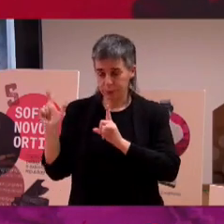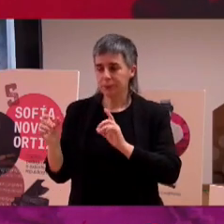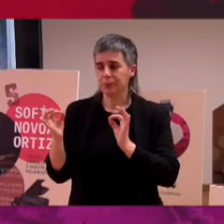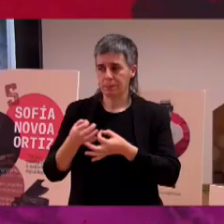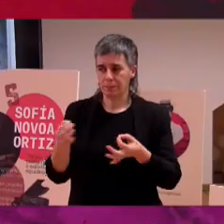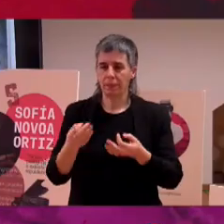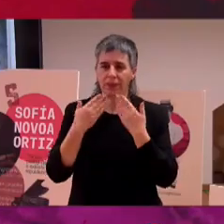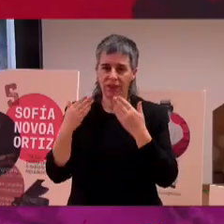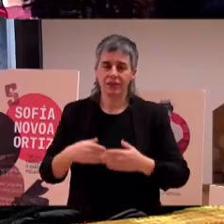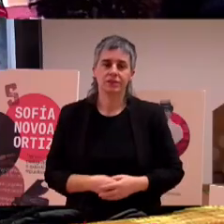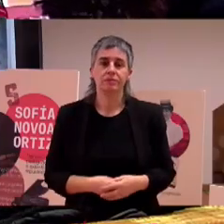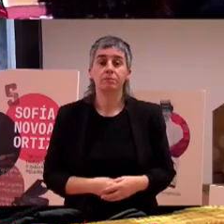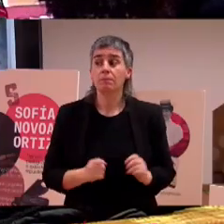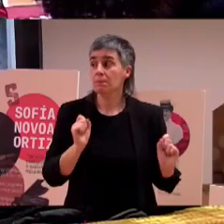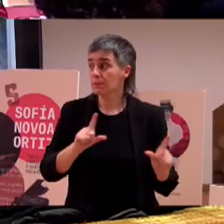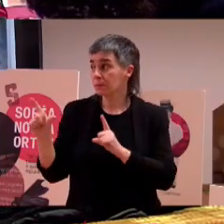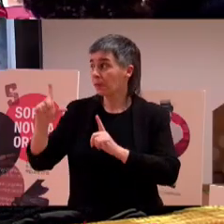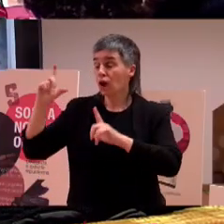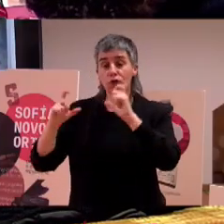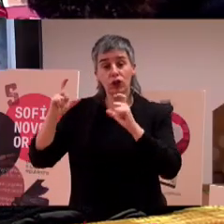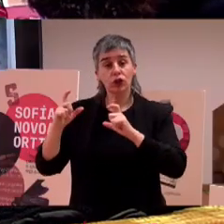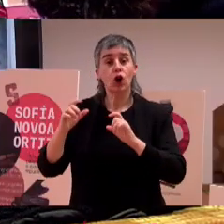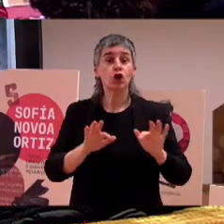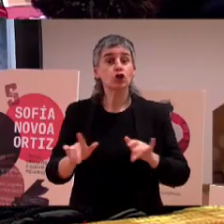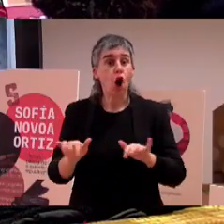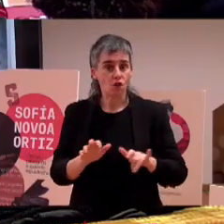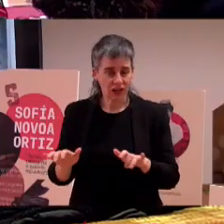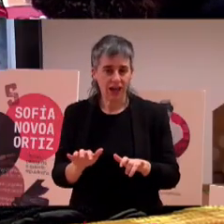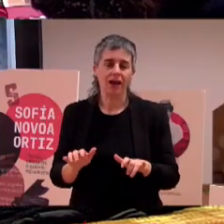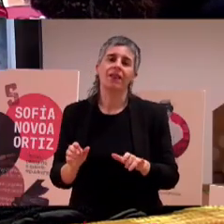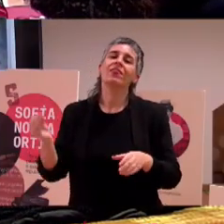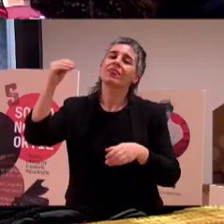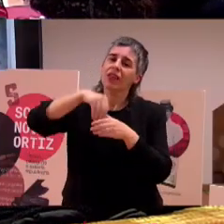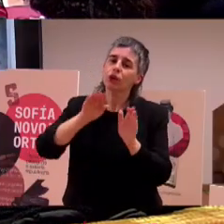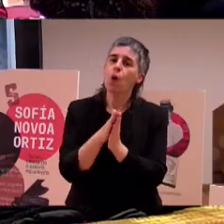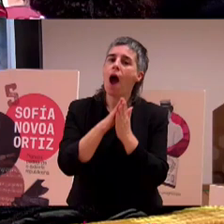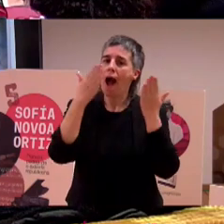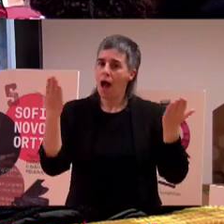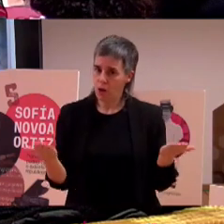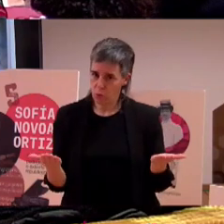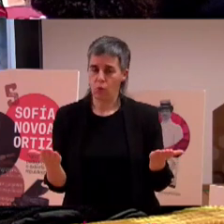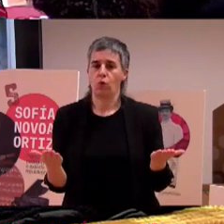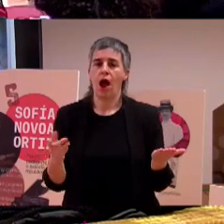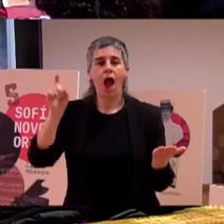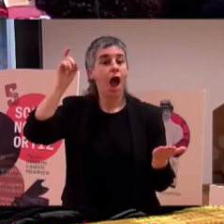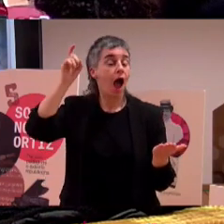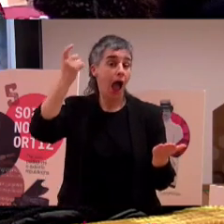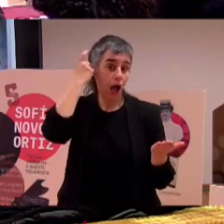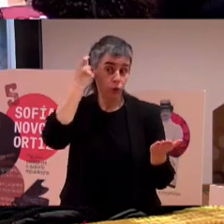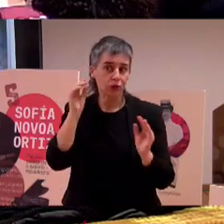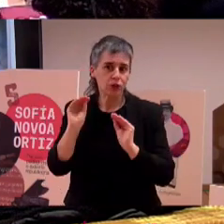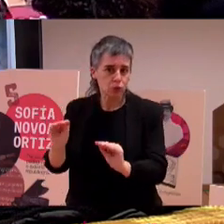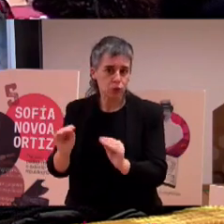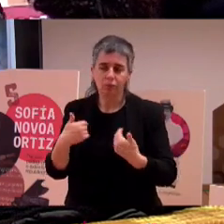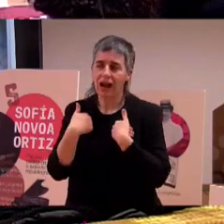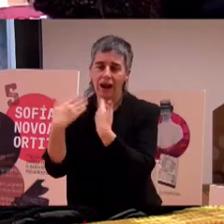de Sofía, coa que comenzo, está nun álbum que as súas alumnas lle regalaron cando se xubila. A verdade é